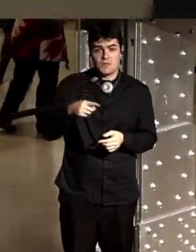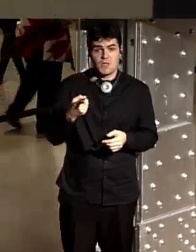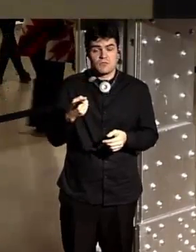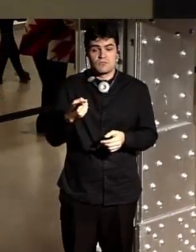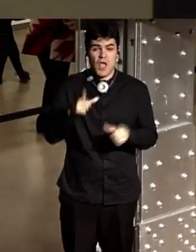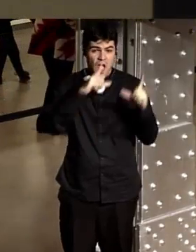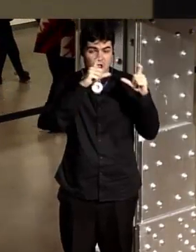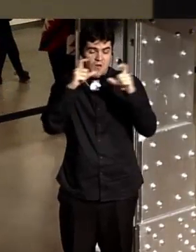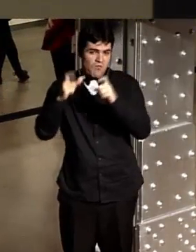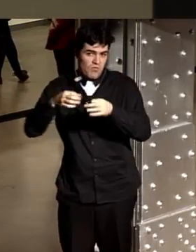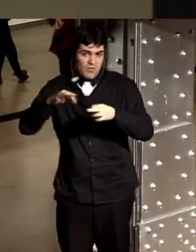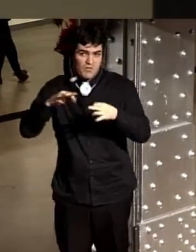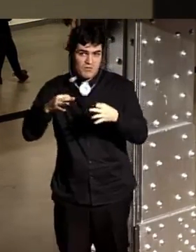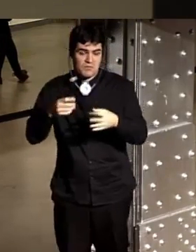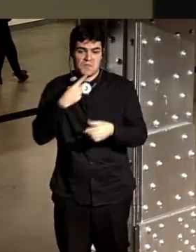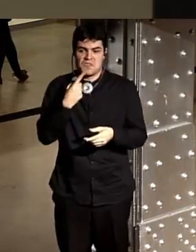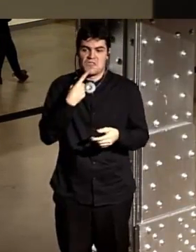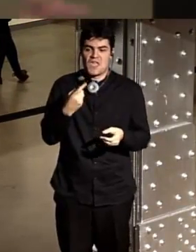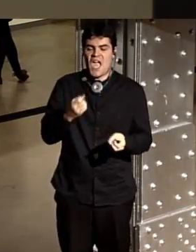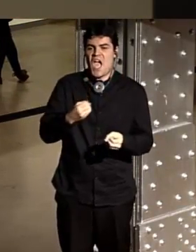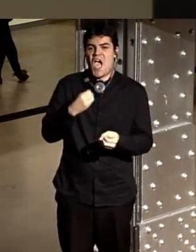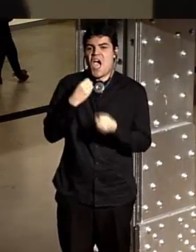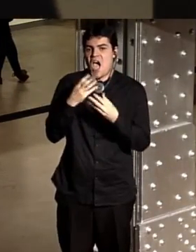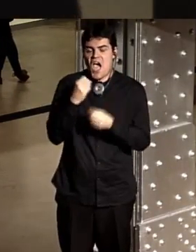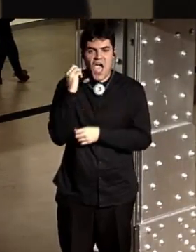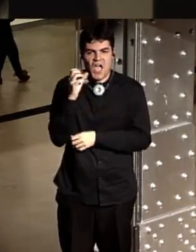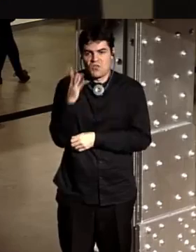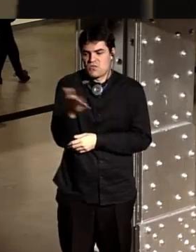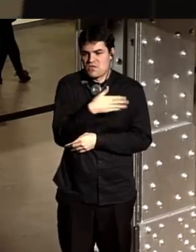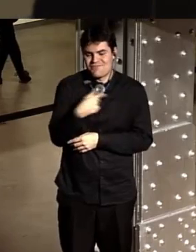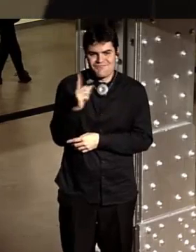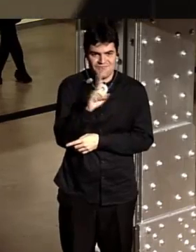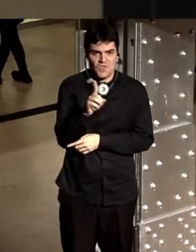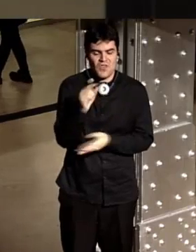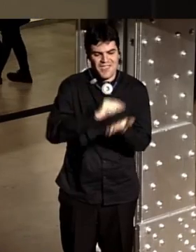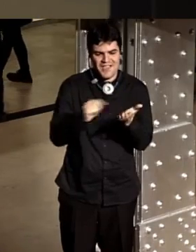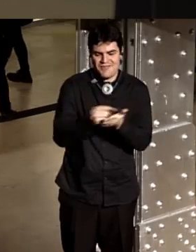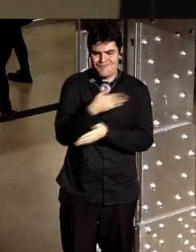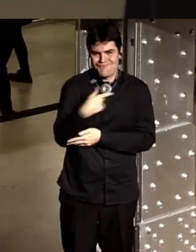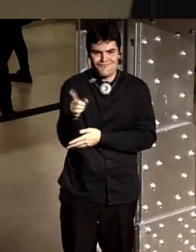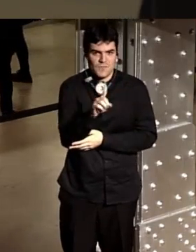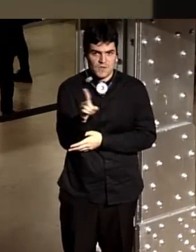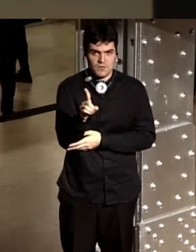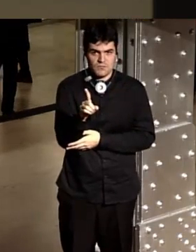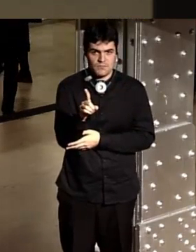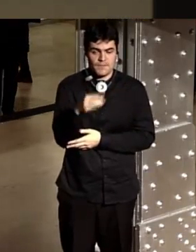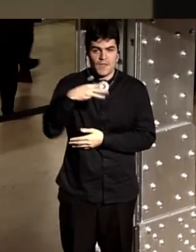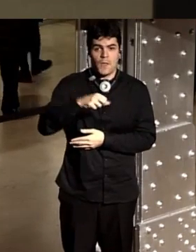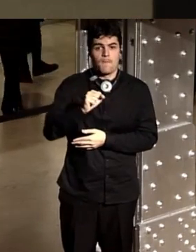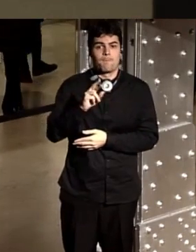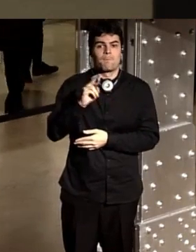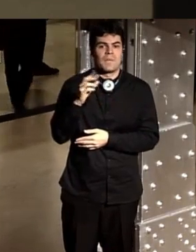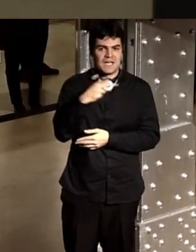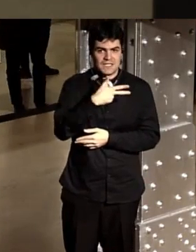fotógrafos normalmente no quieren ir a charlas, no quieren hablar y no quieren escribir. Le pasó a Mark Chilson, que fue